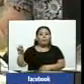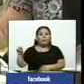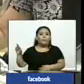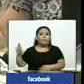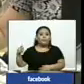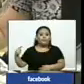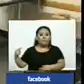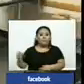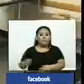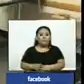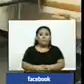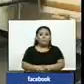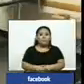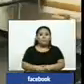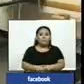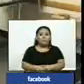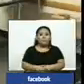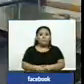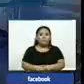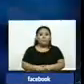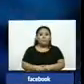Voz de América, Washington.